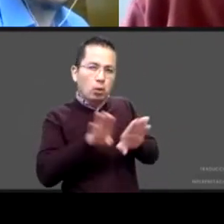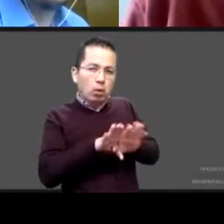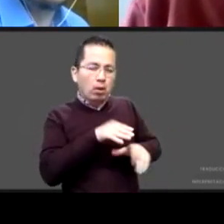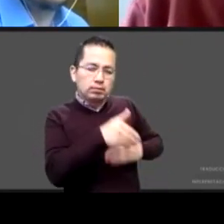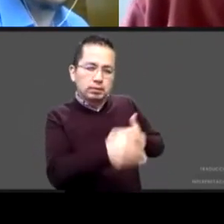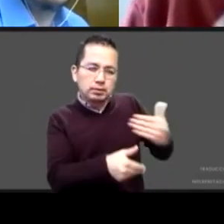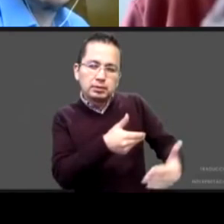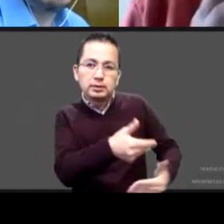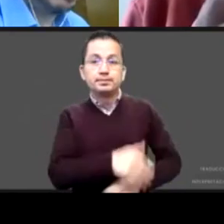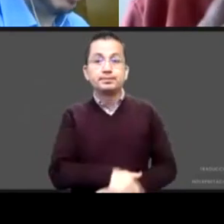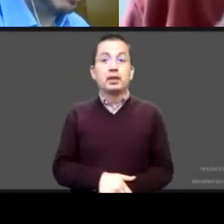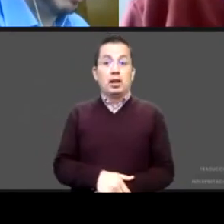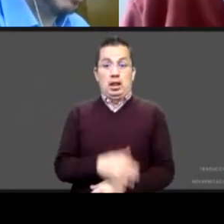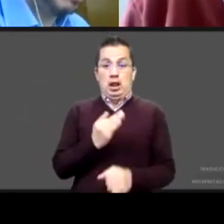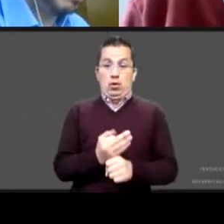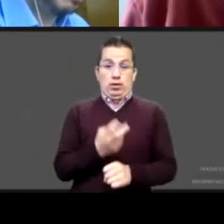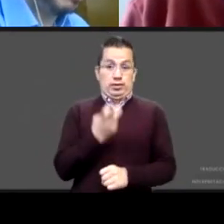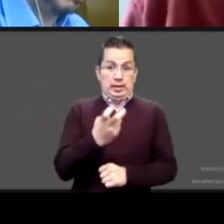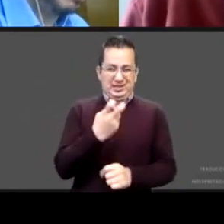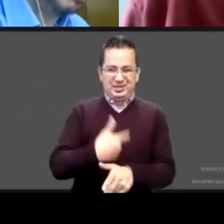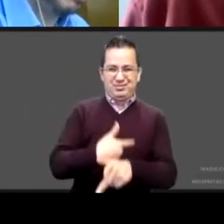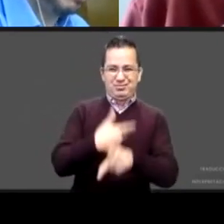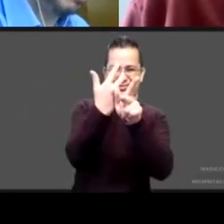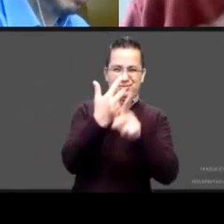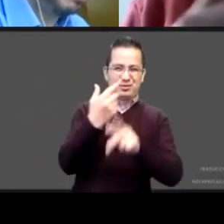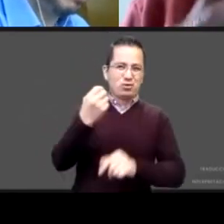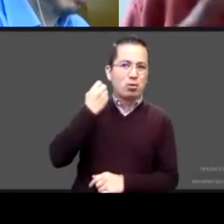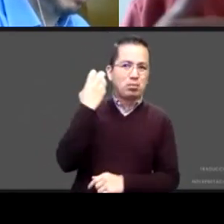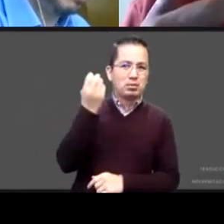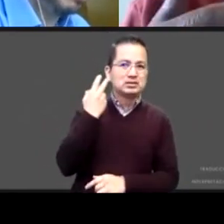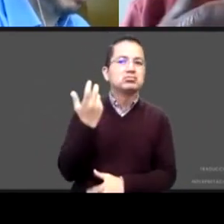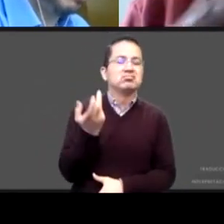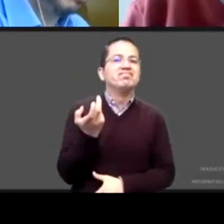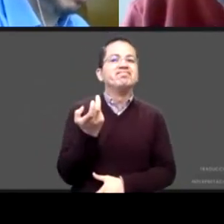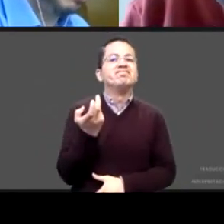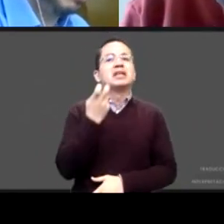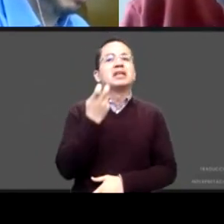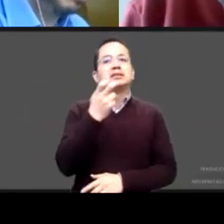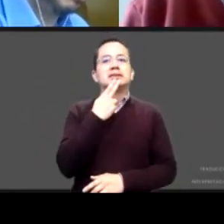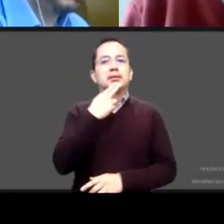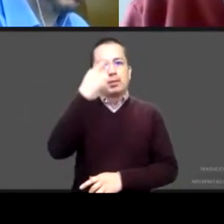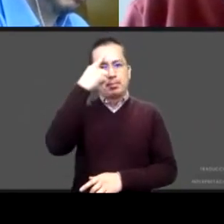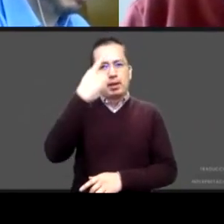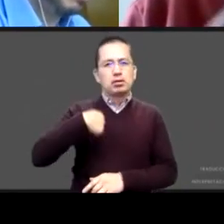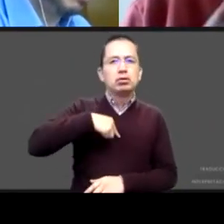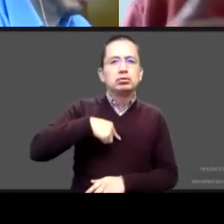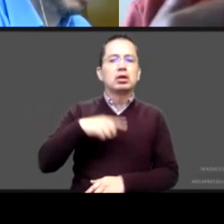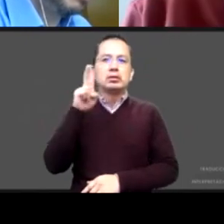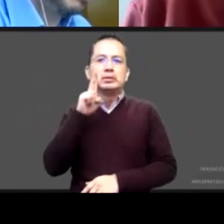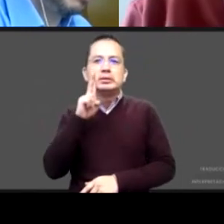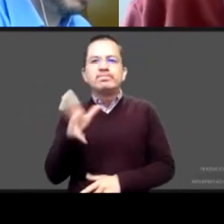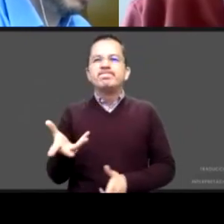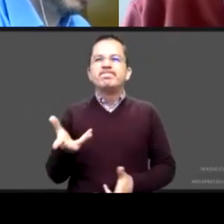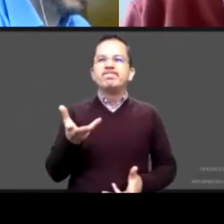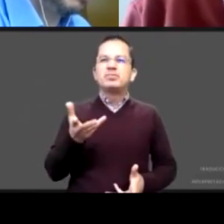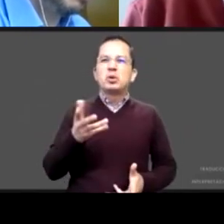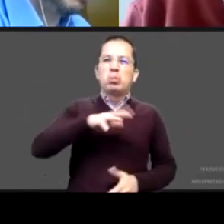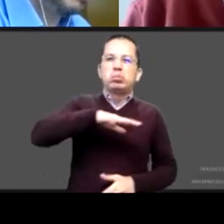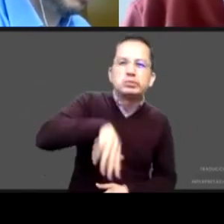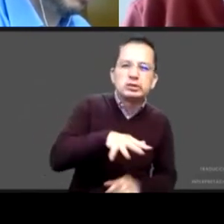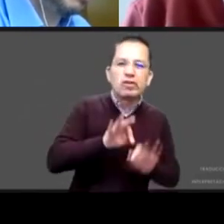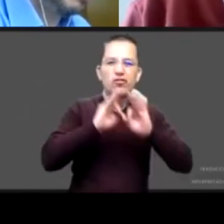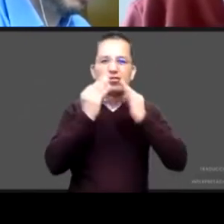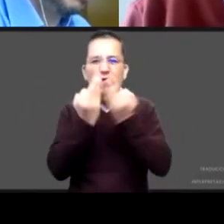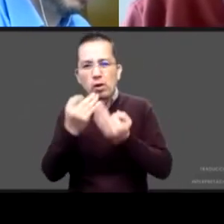lleva a poner la atención también en cómo mejorar nuestra comunicación, cómo hacer posible